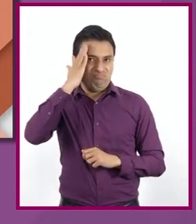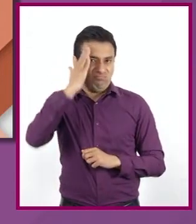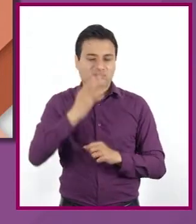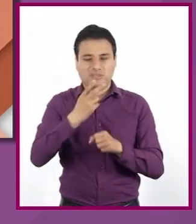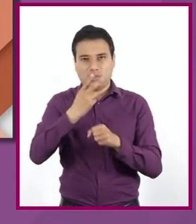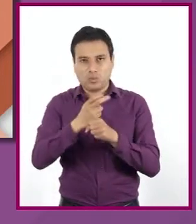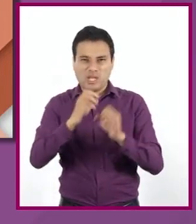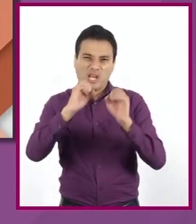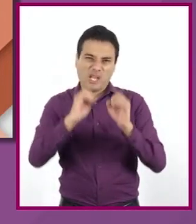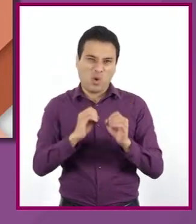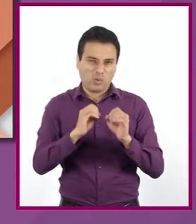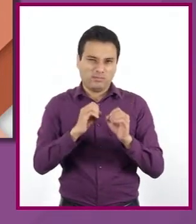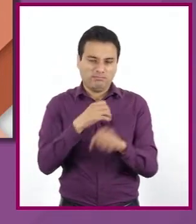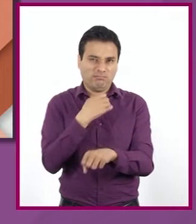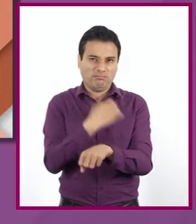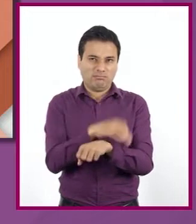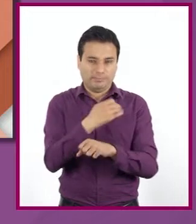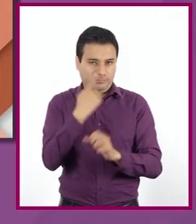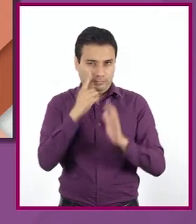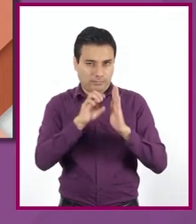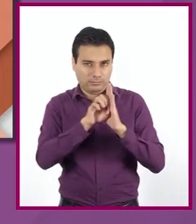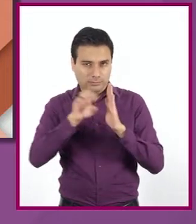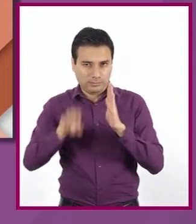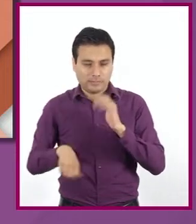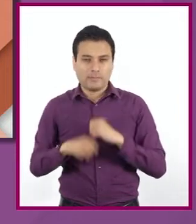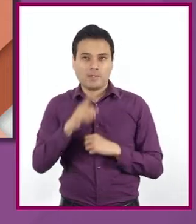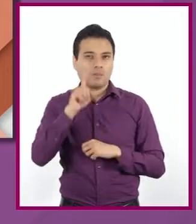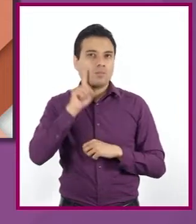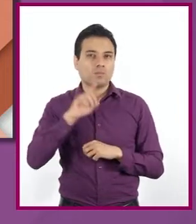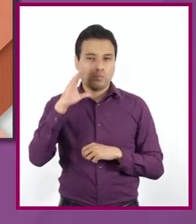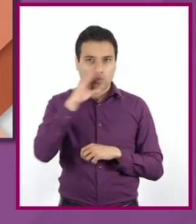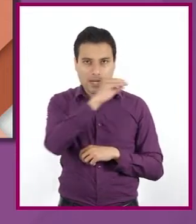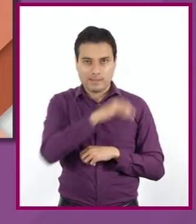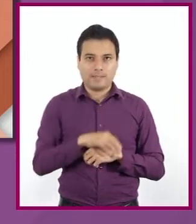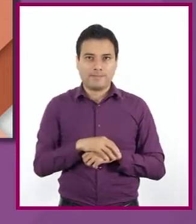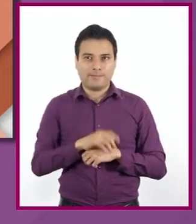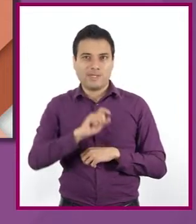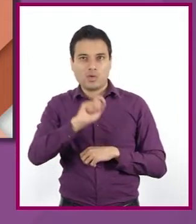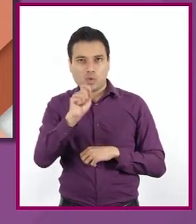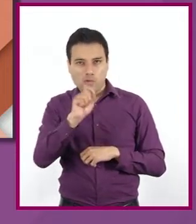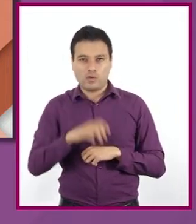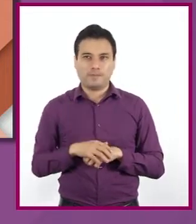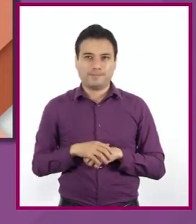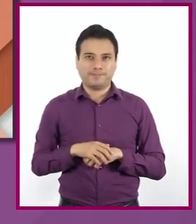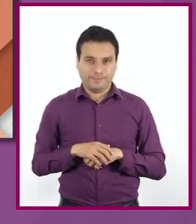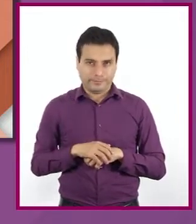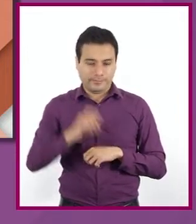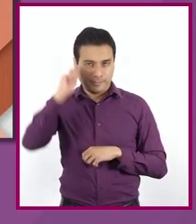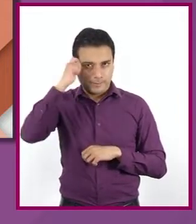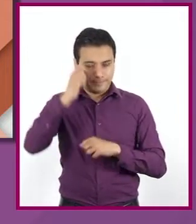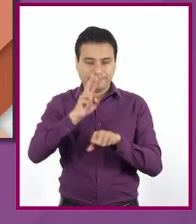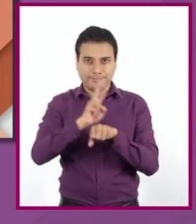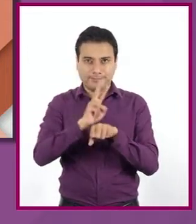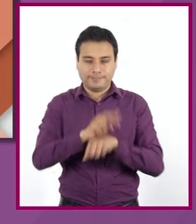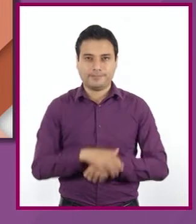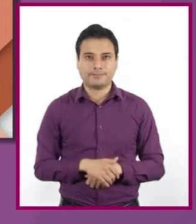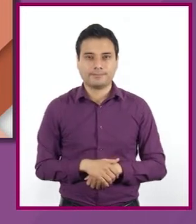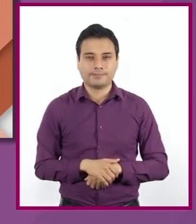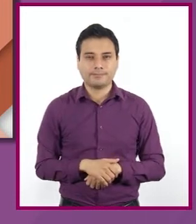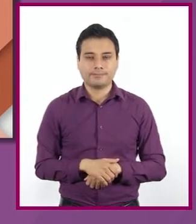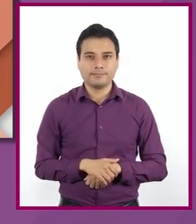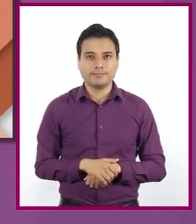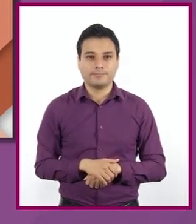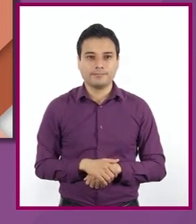que aparecen en el relato. Por ejemplo, la mulata, el pretendiente o el carcelero. En